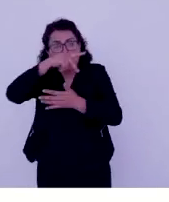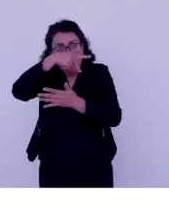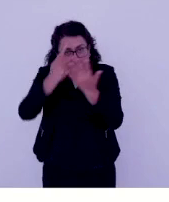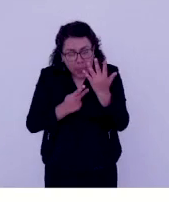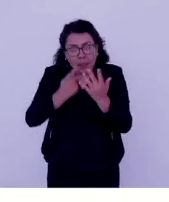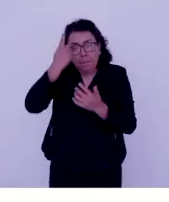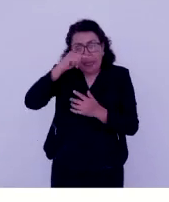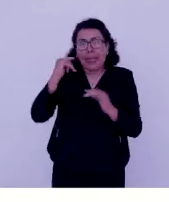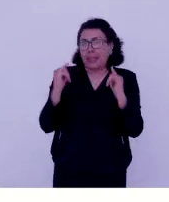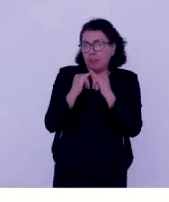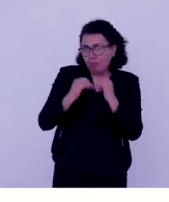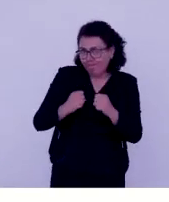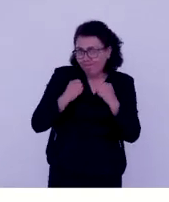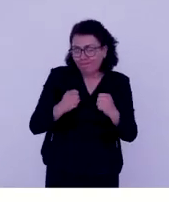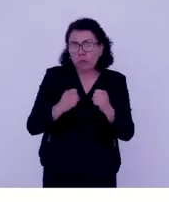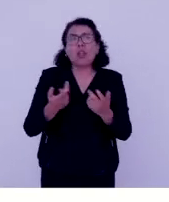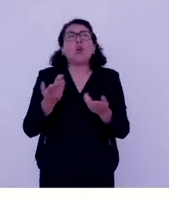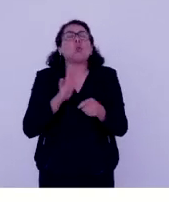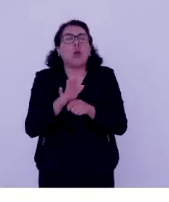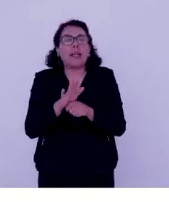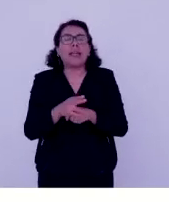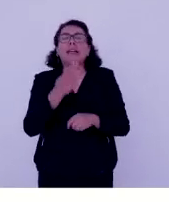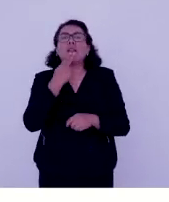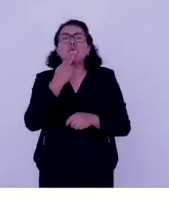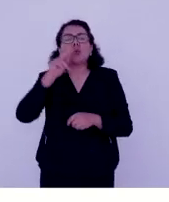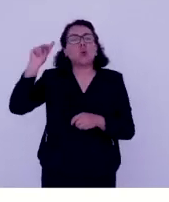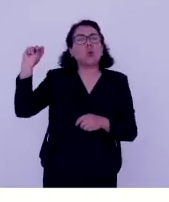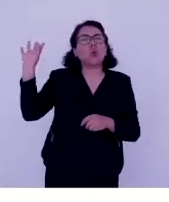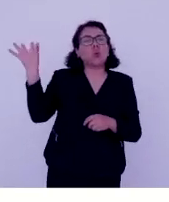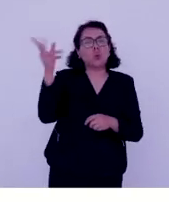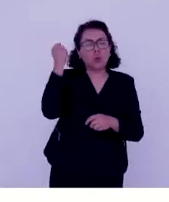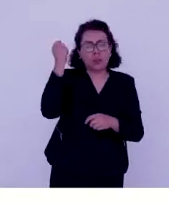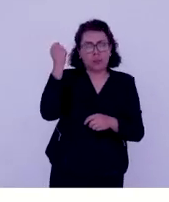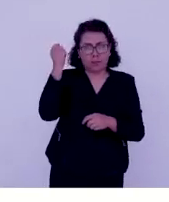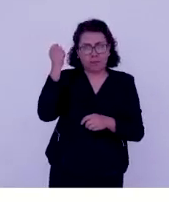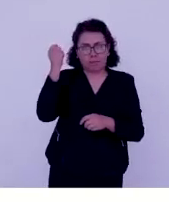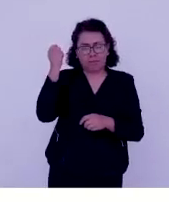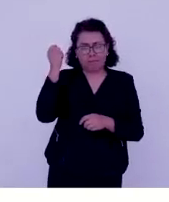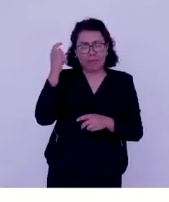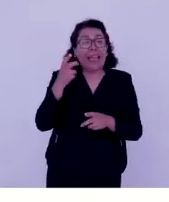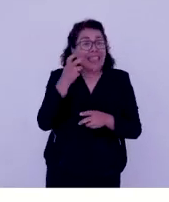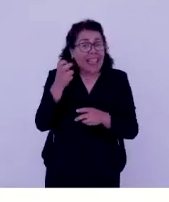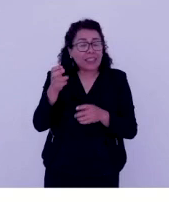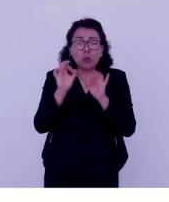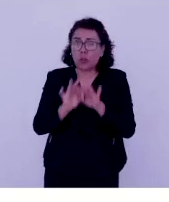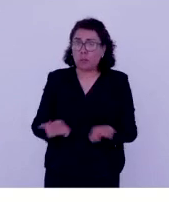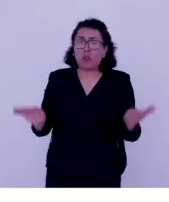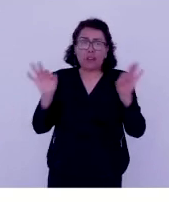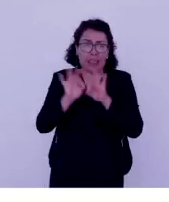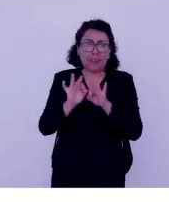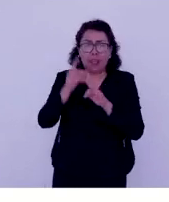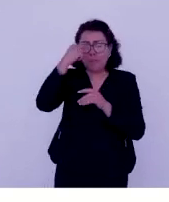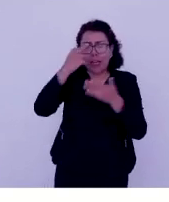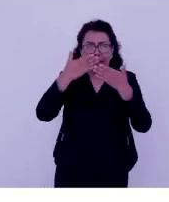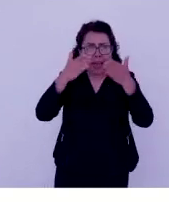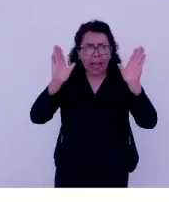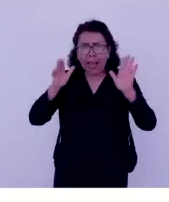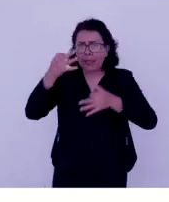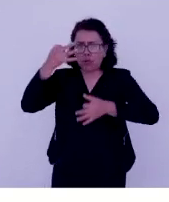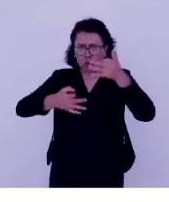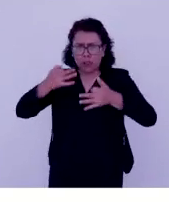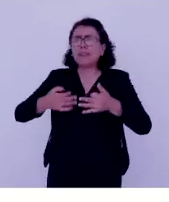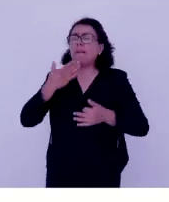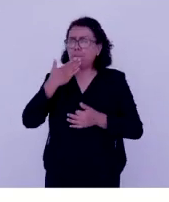fortalecimiento institucional es el uso de las tecnologías de la información con la convicción de que es la herramienta adecuada para una abierta y